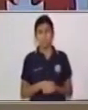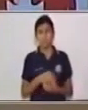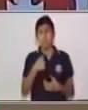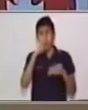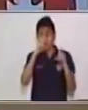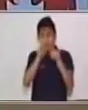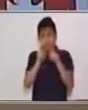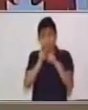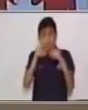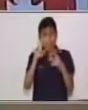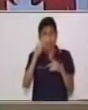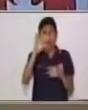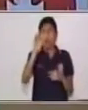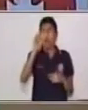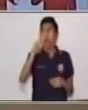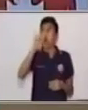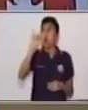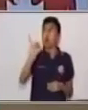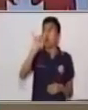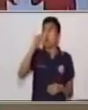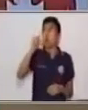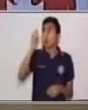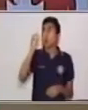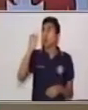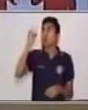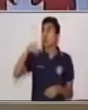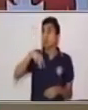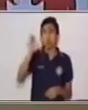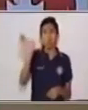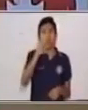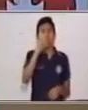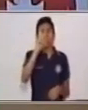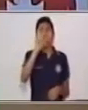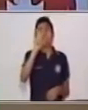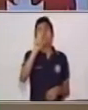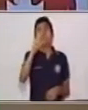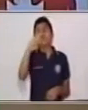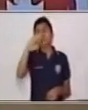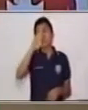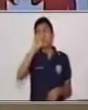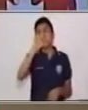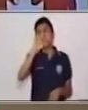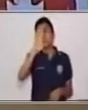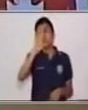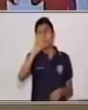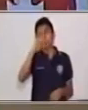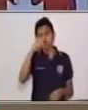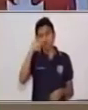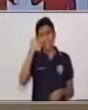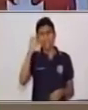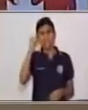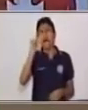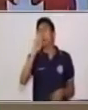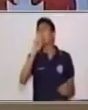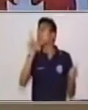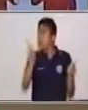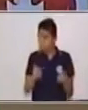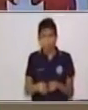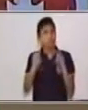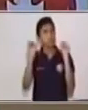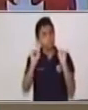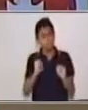Asimismo, la conjunción distributiva es una variedad del significado de alternancia. Puede aplicarse con las conjunciones